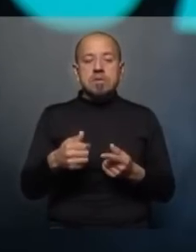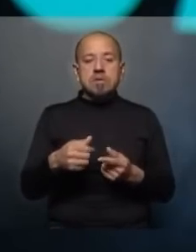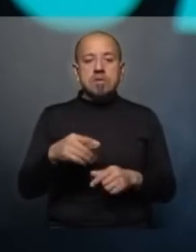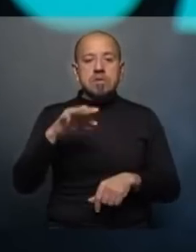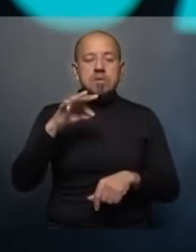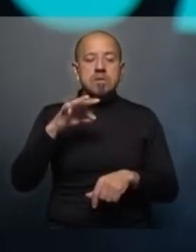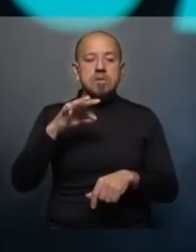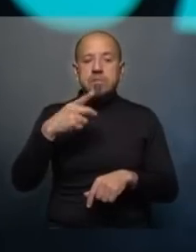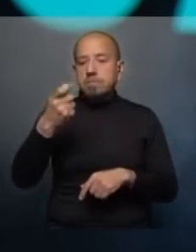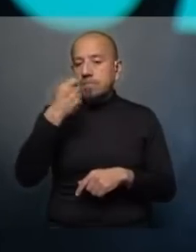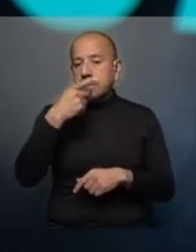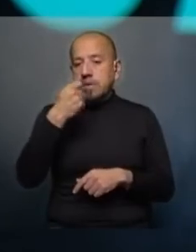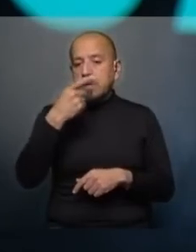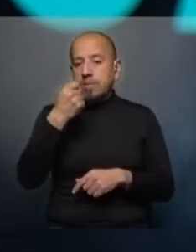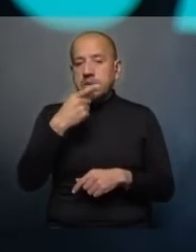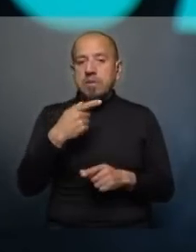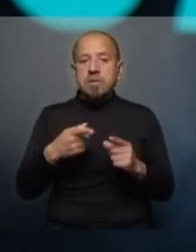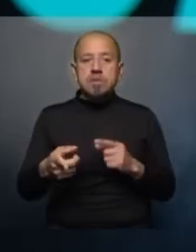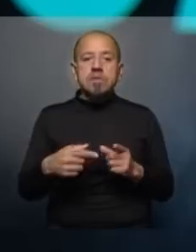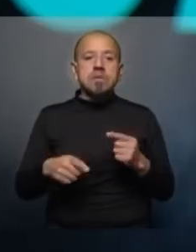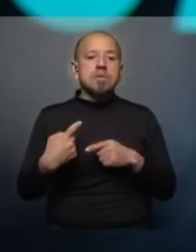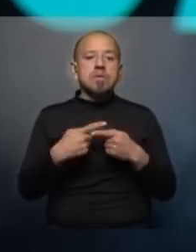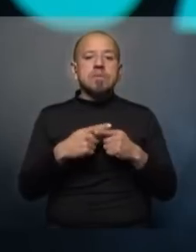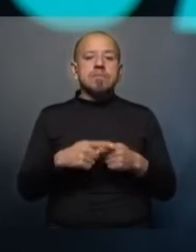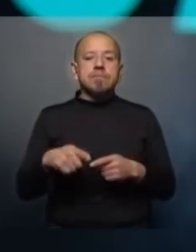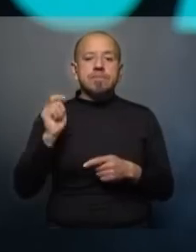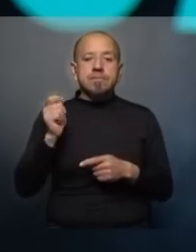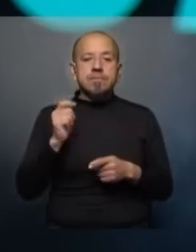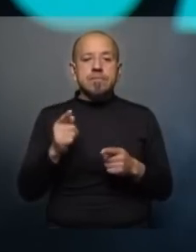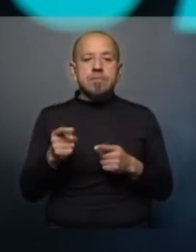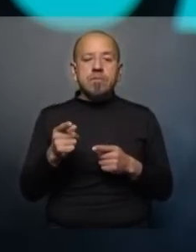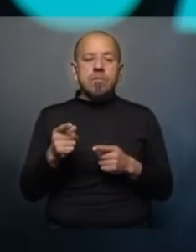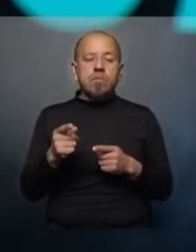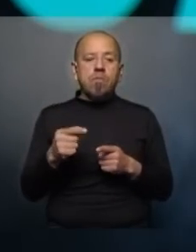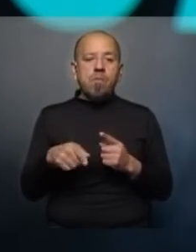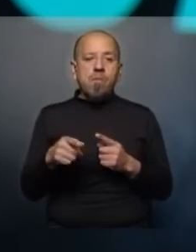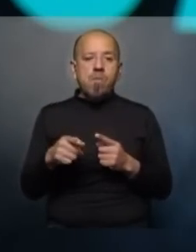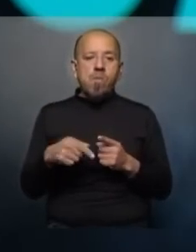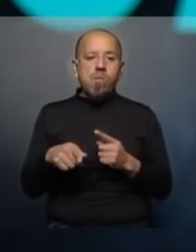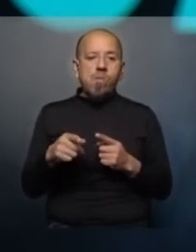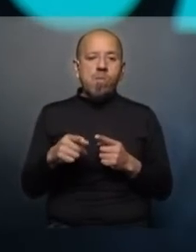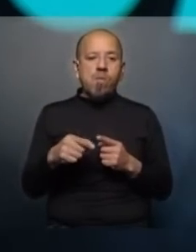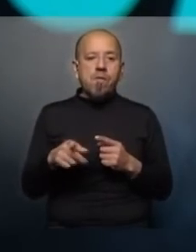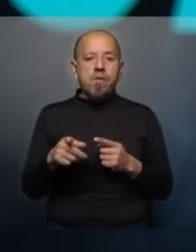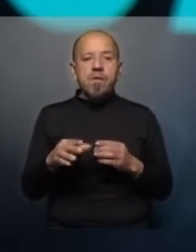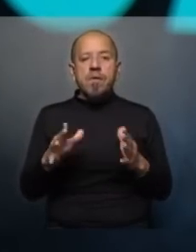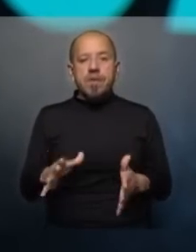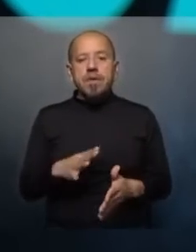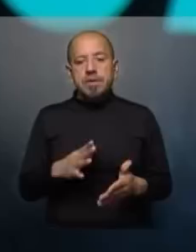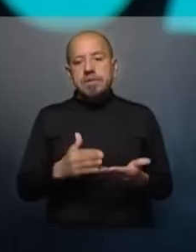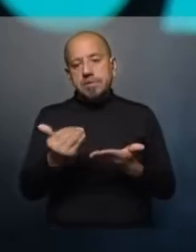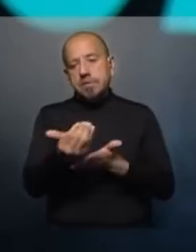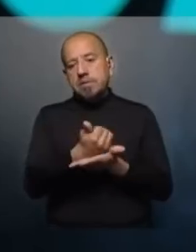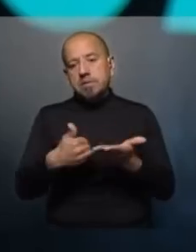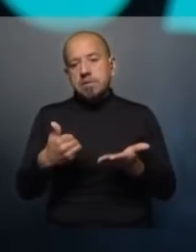medicamento ha resultado evidente si bien fue una discusión pública este quedó evidente que hay un recorte en los